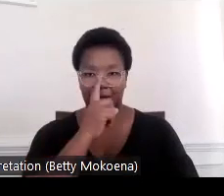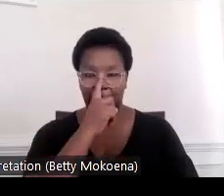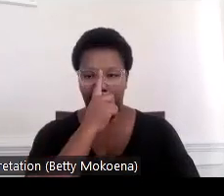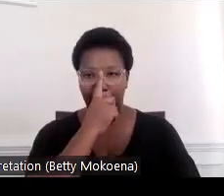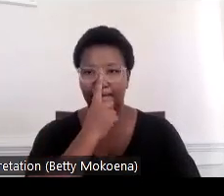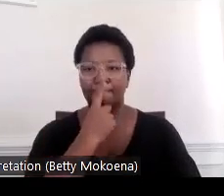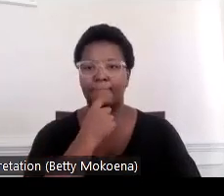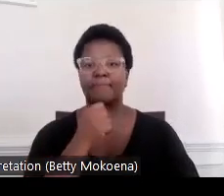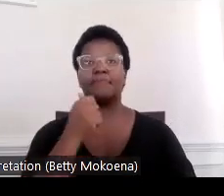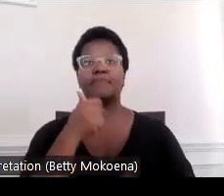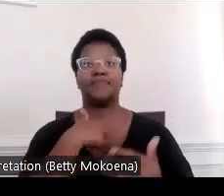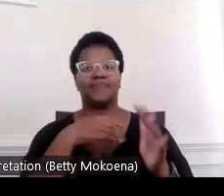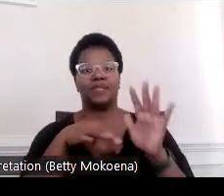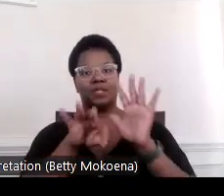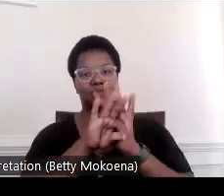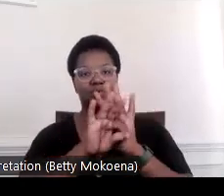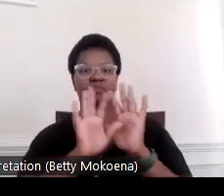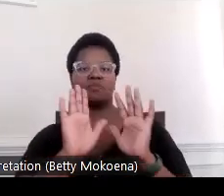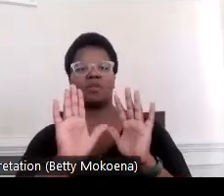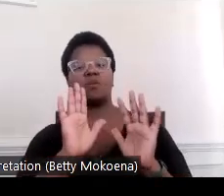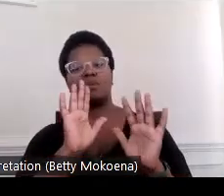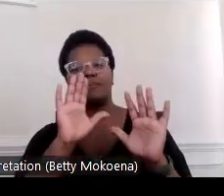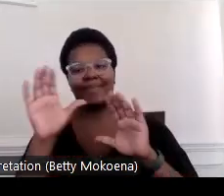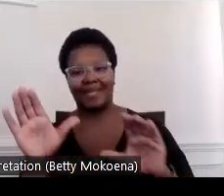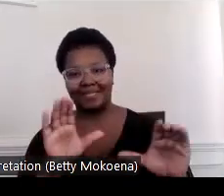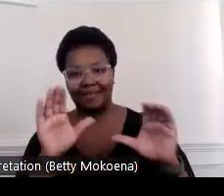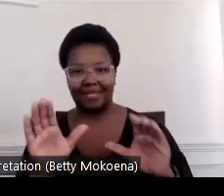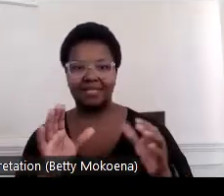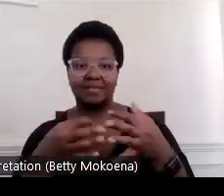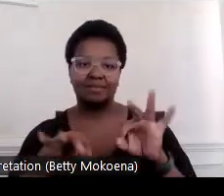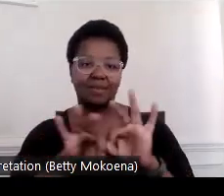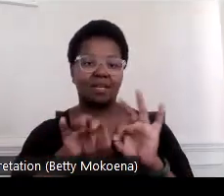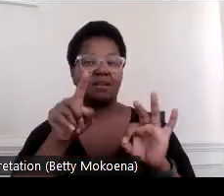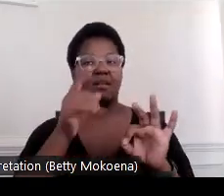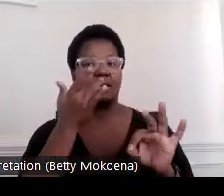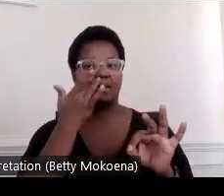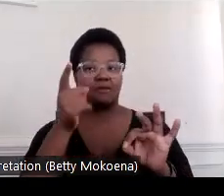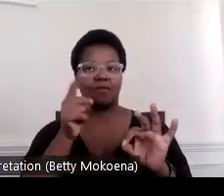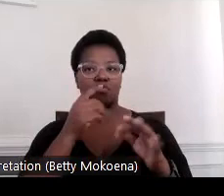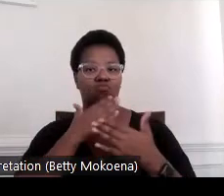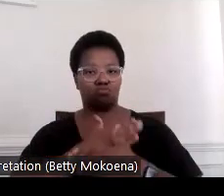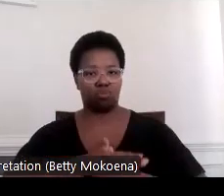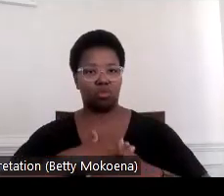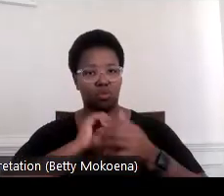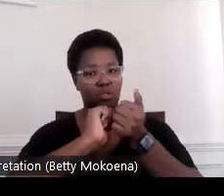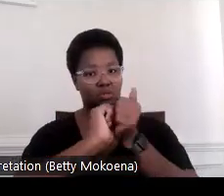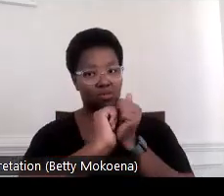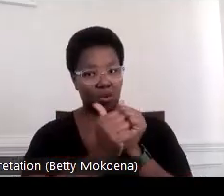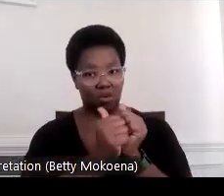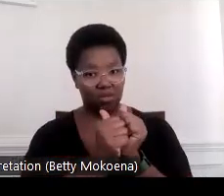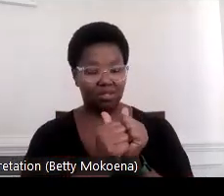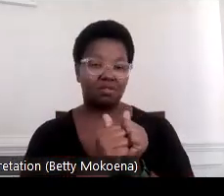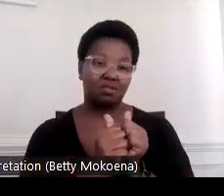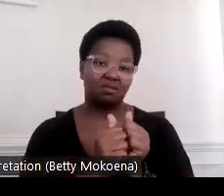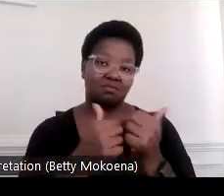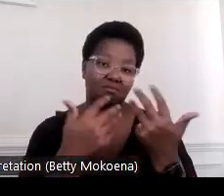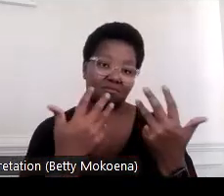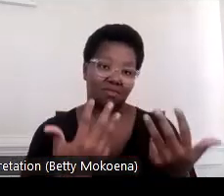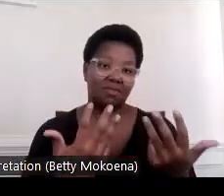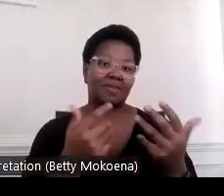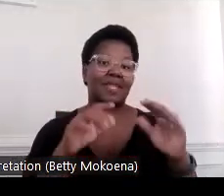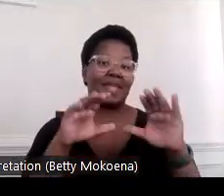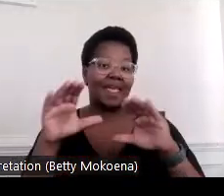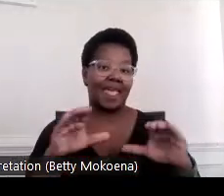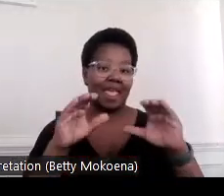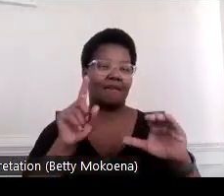fuera de común con con esa persona bueno otras otras aspectos actividades de la propia elección